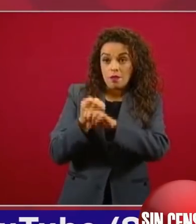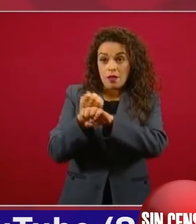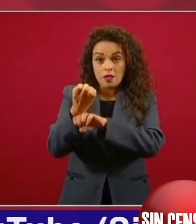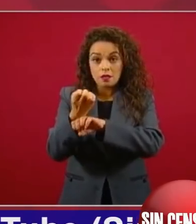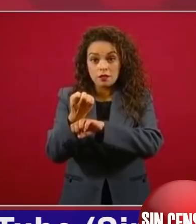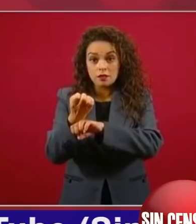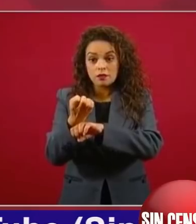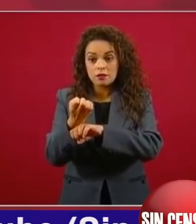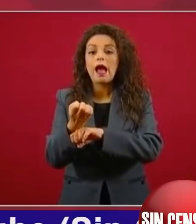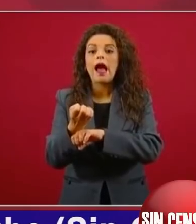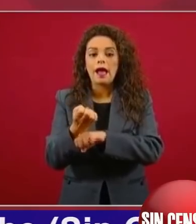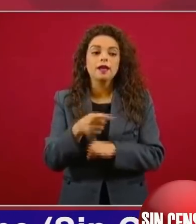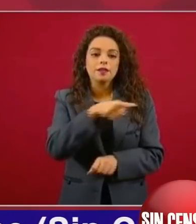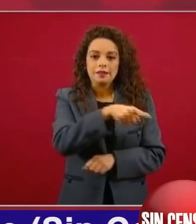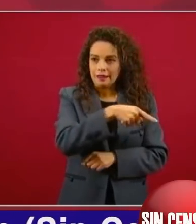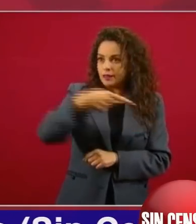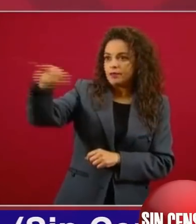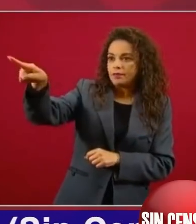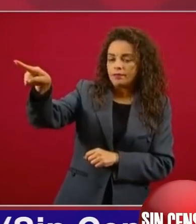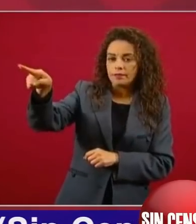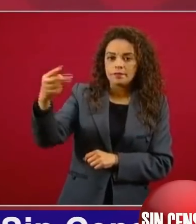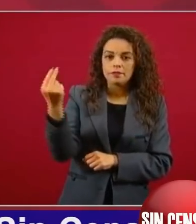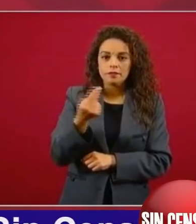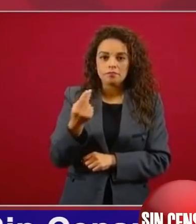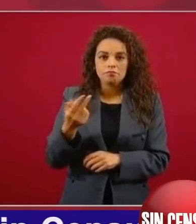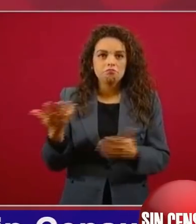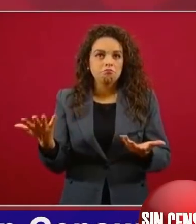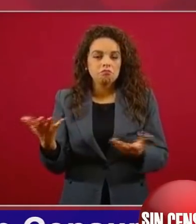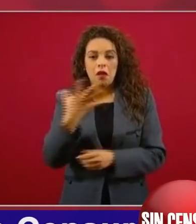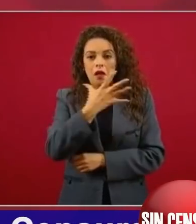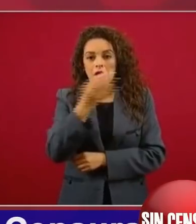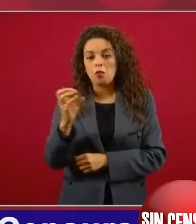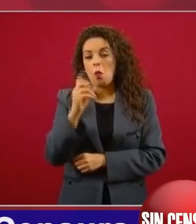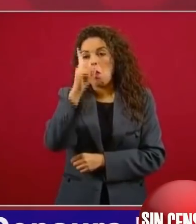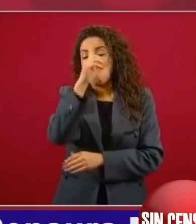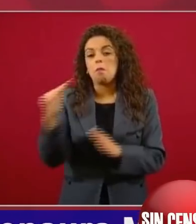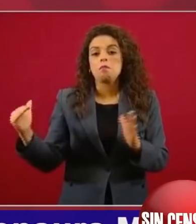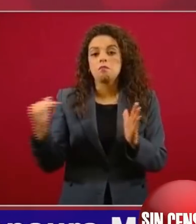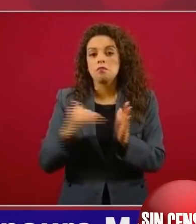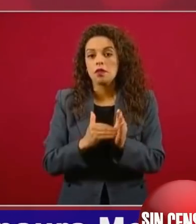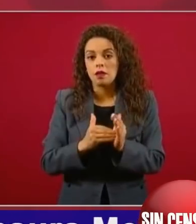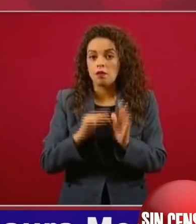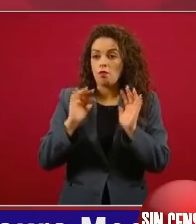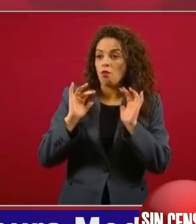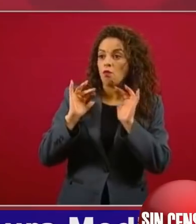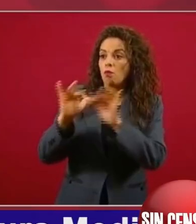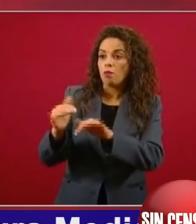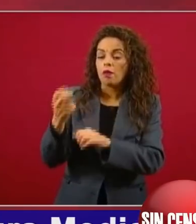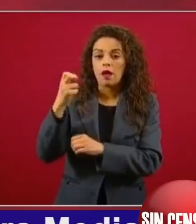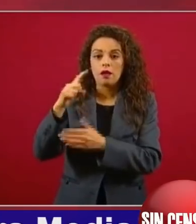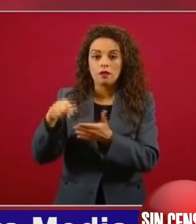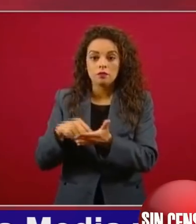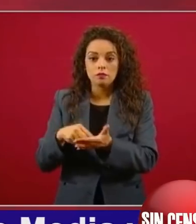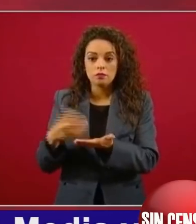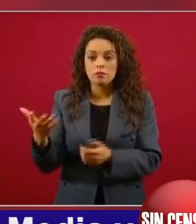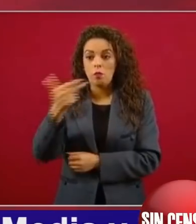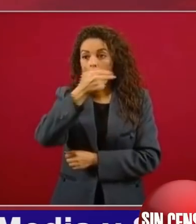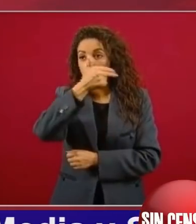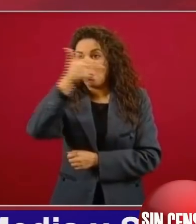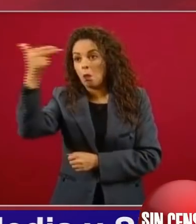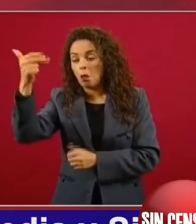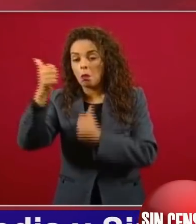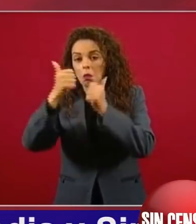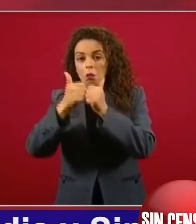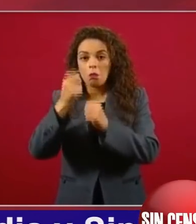se les mandaba a 500, a 1,000 a ese estado. Se hospedaban en hoteles,